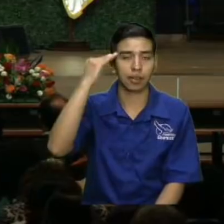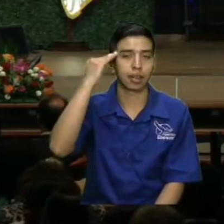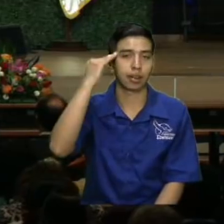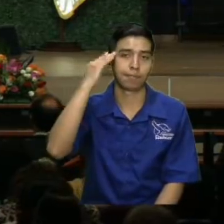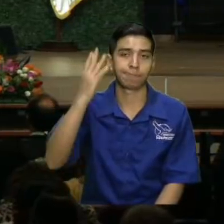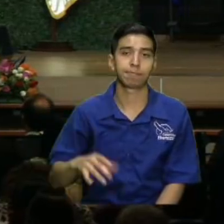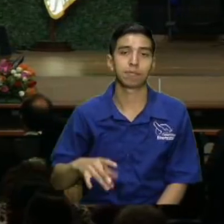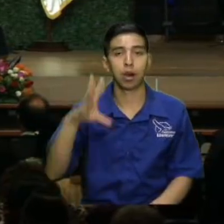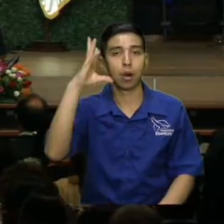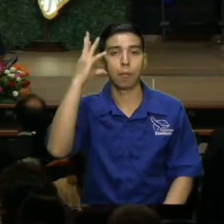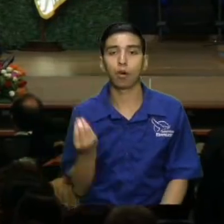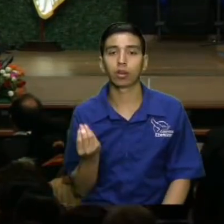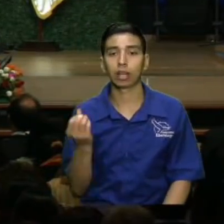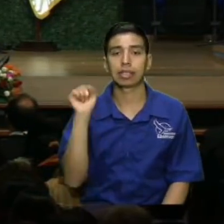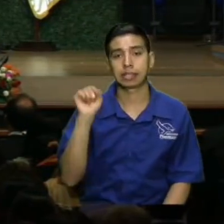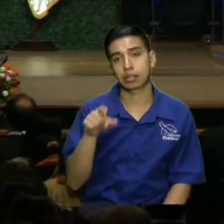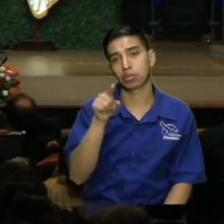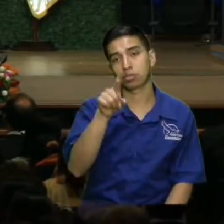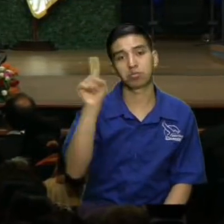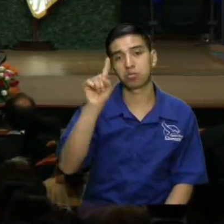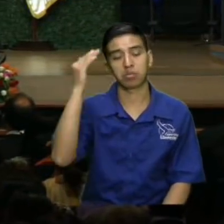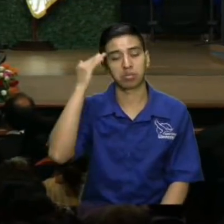Porque si usted no los sabe,